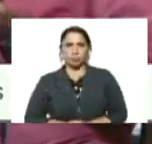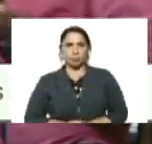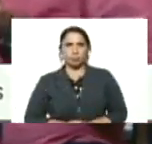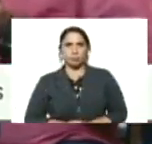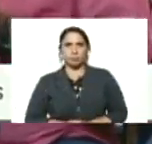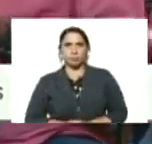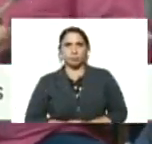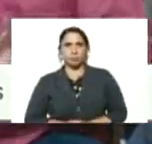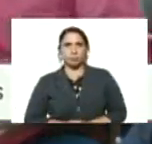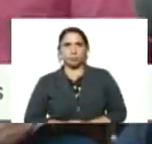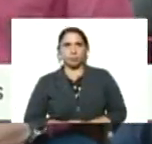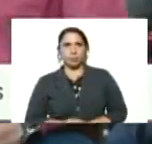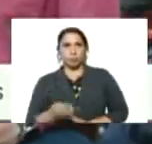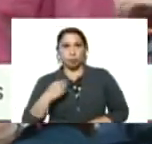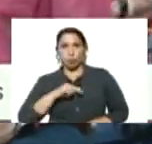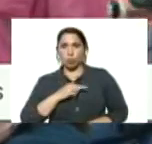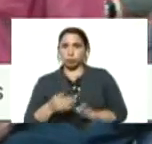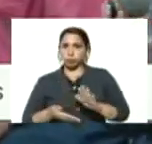y nos fuimos,